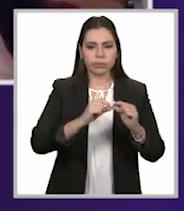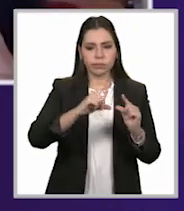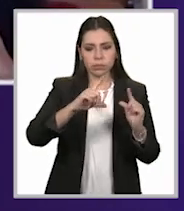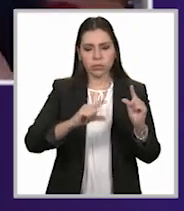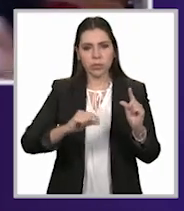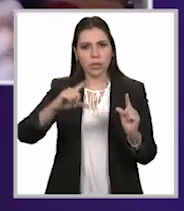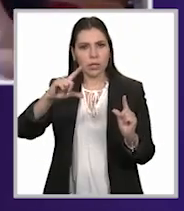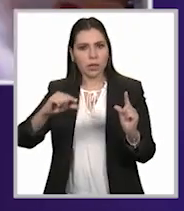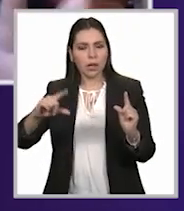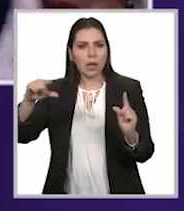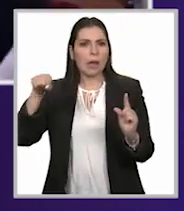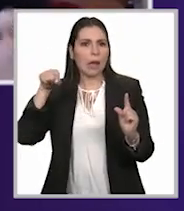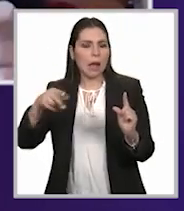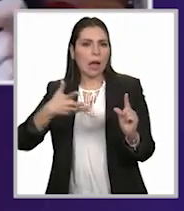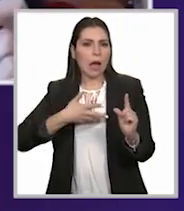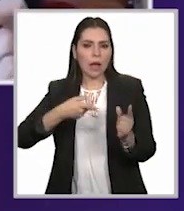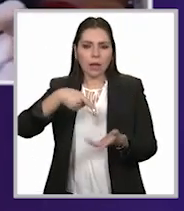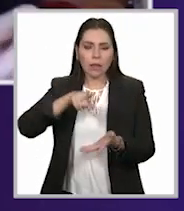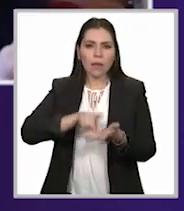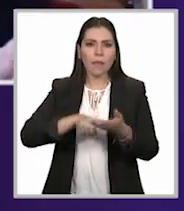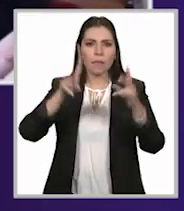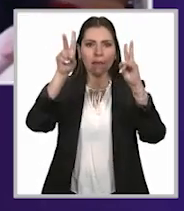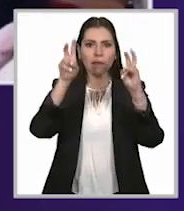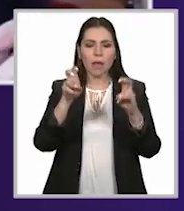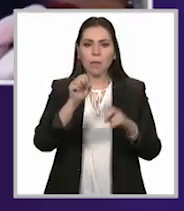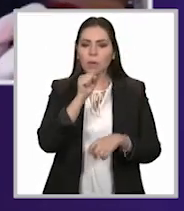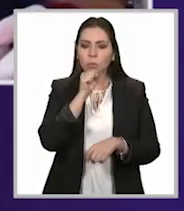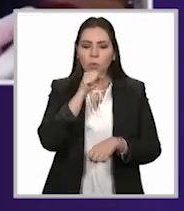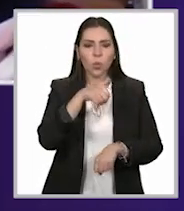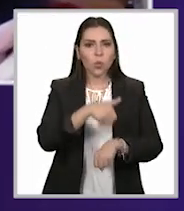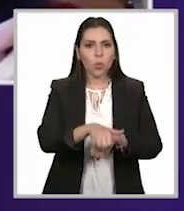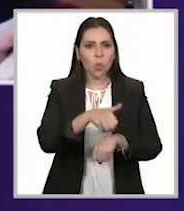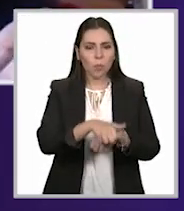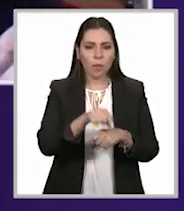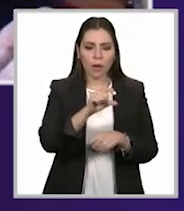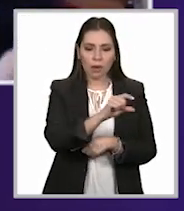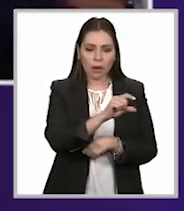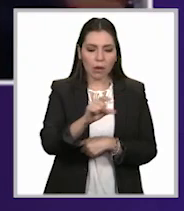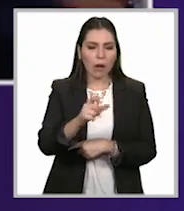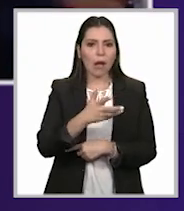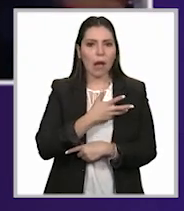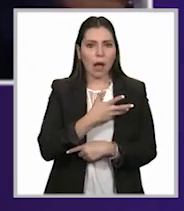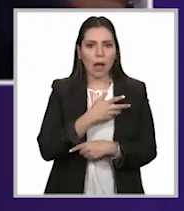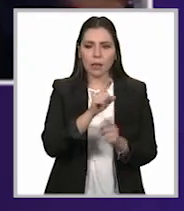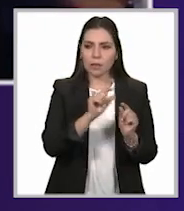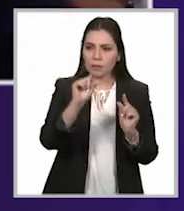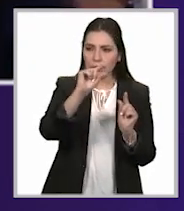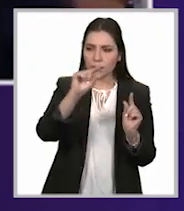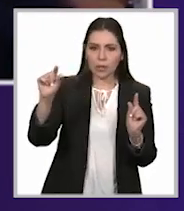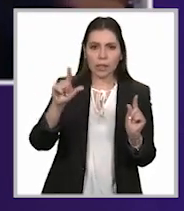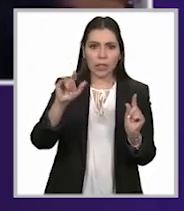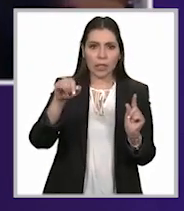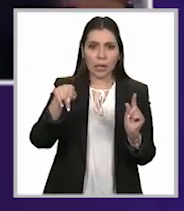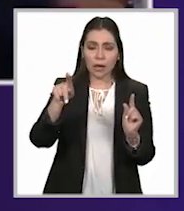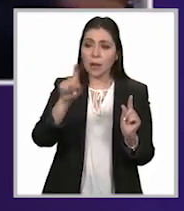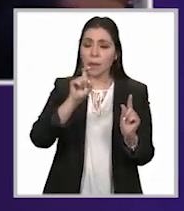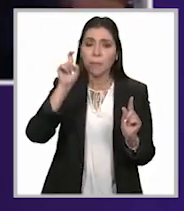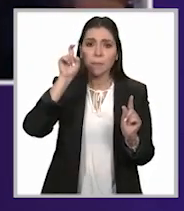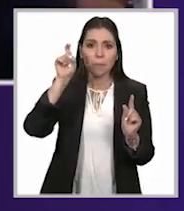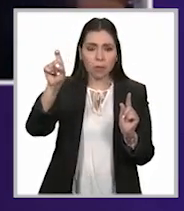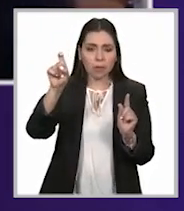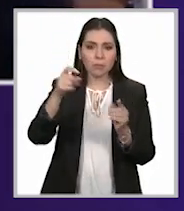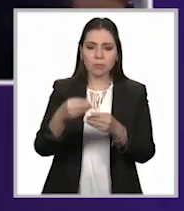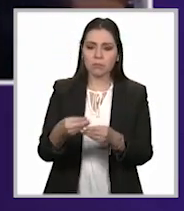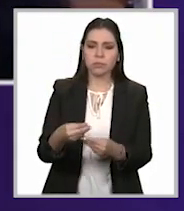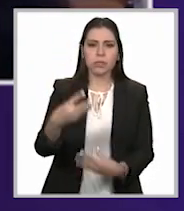gráficos dinámicos y en estos gráficos está el número de asunto y en el mismo número de asunto hay un link que refiere o que te lleva a